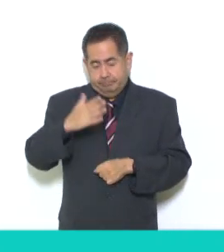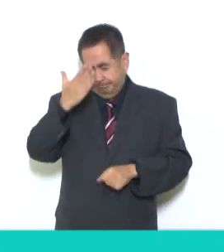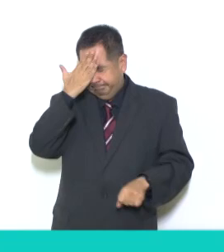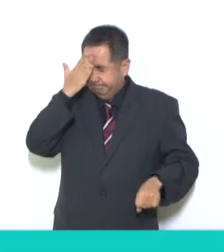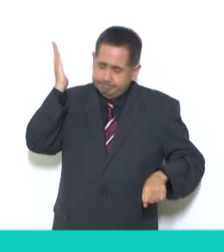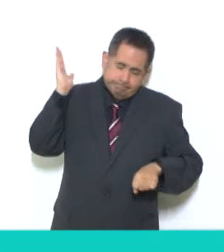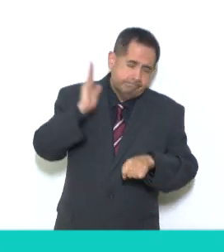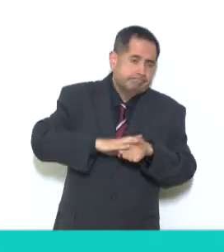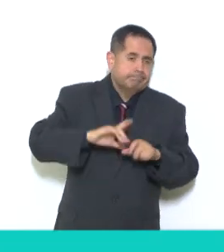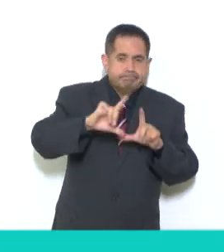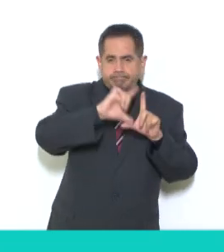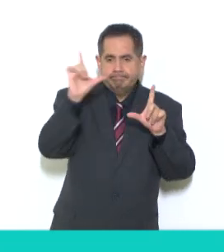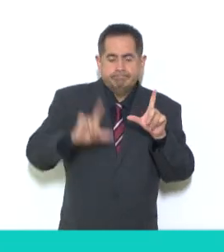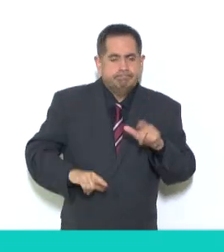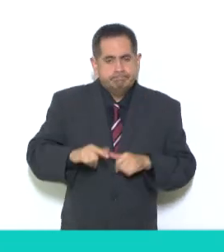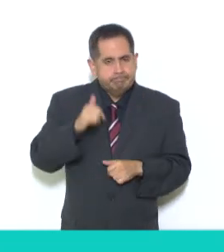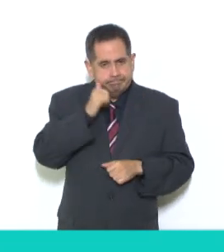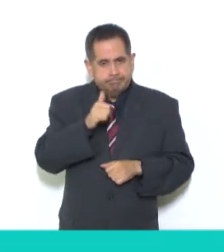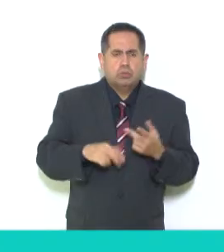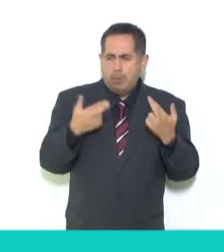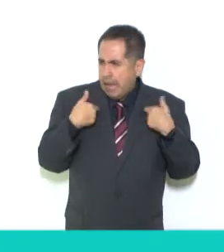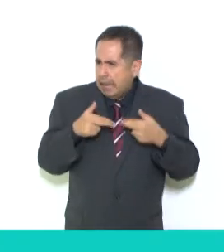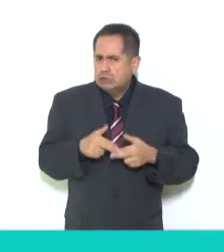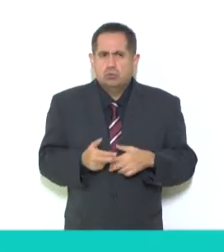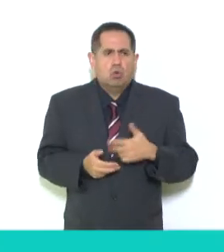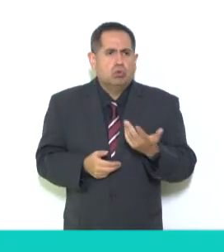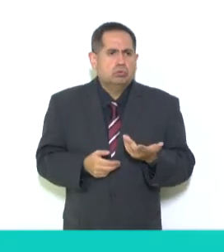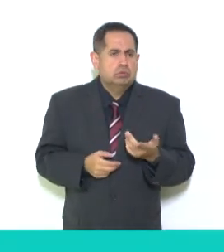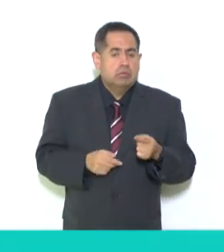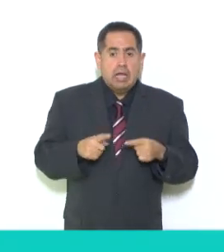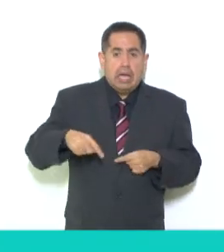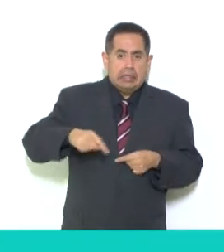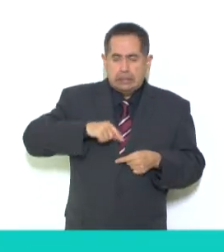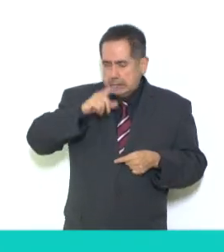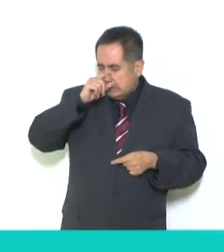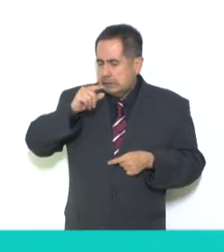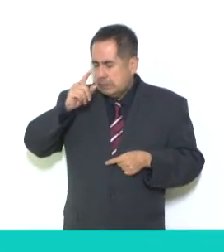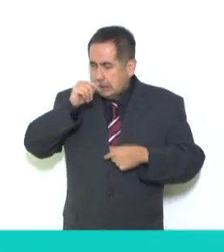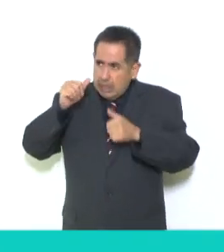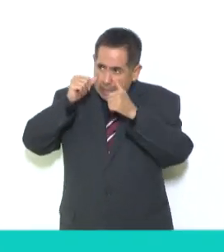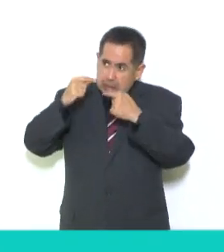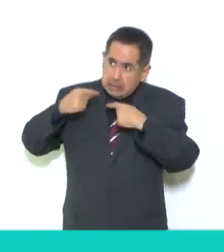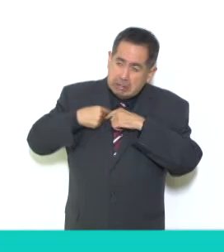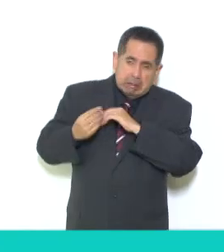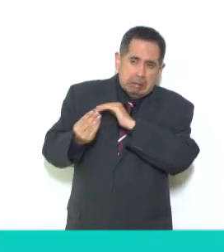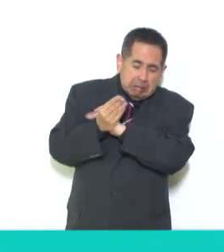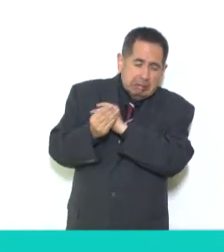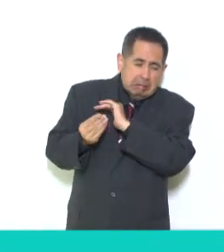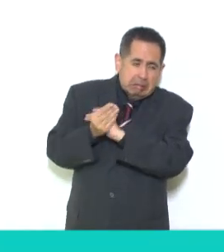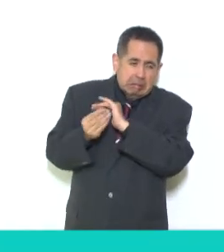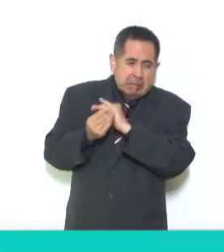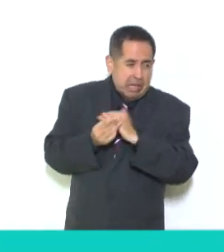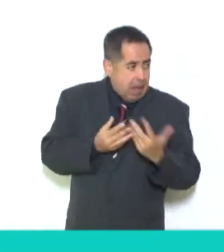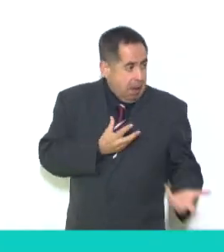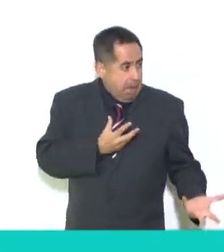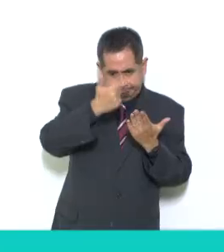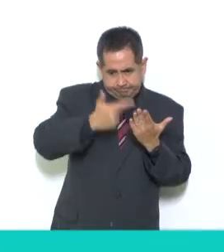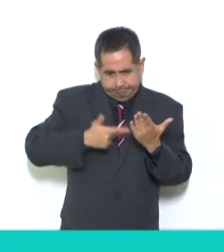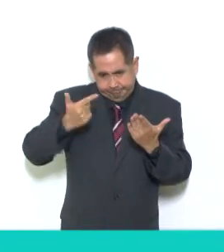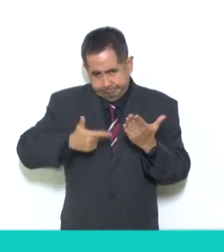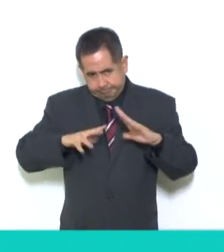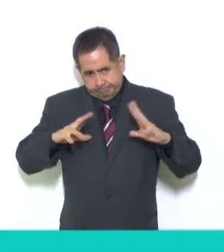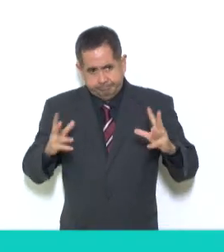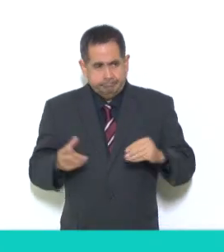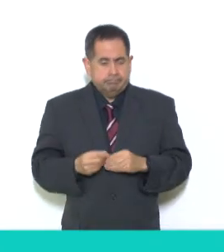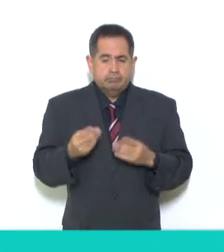por lo que clasificar los datos no impide conocer las acciones del programa emergente sin embargo luego de analizar el caso la ponencia de la comisionada